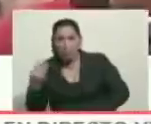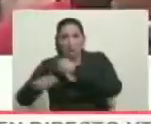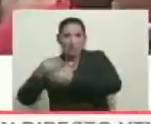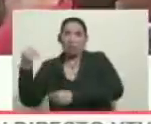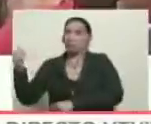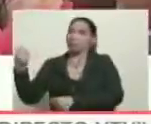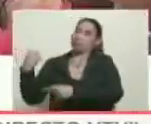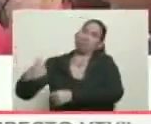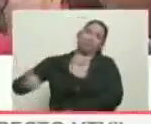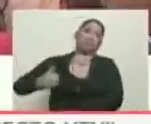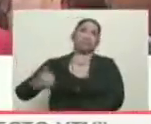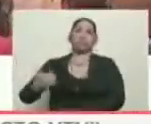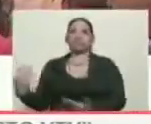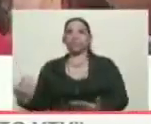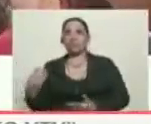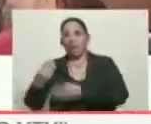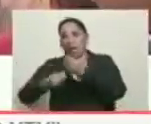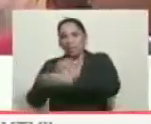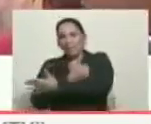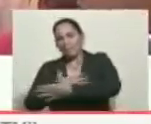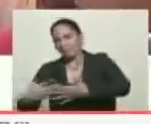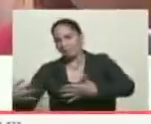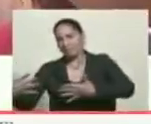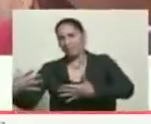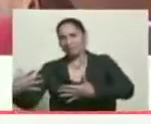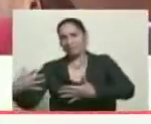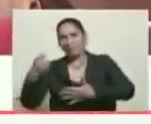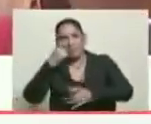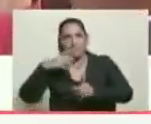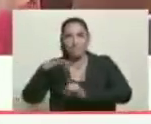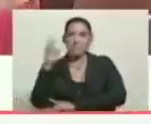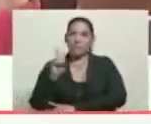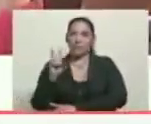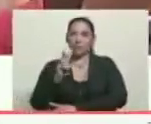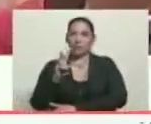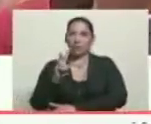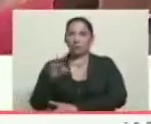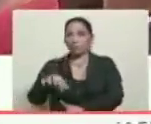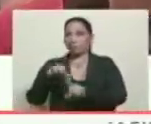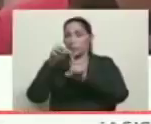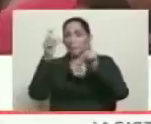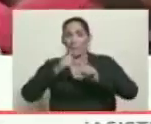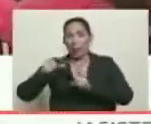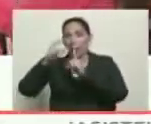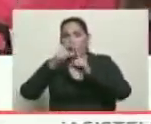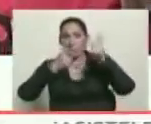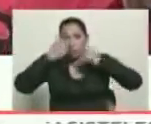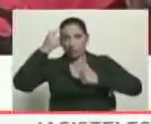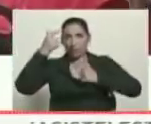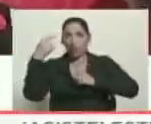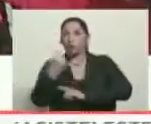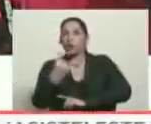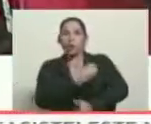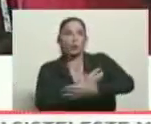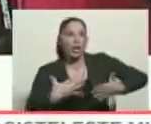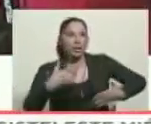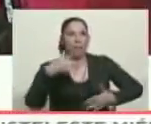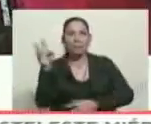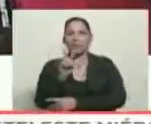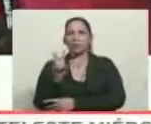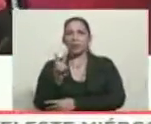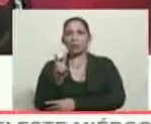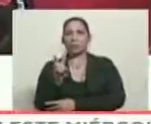Pueden hacer que se derrame la sangre de los venezolanos. Pero voy a tomar una palabra del comandante Chávez. No solo la sangre de los venezolanos se va a